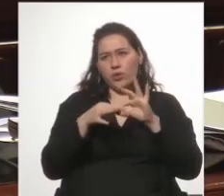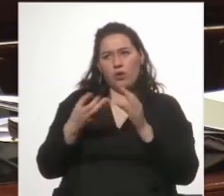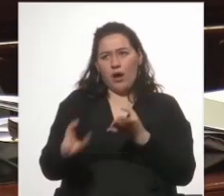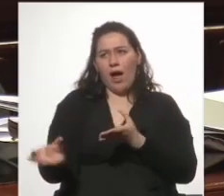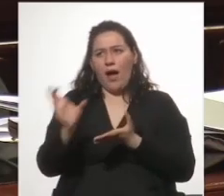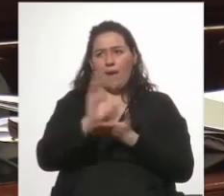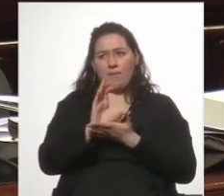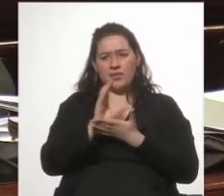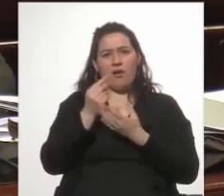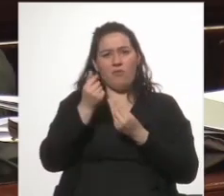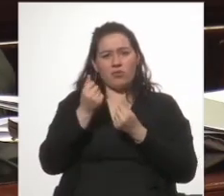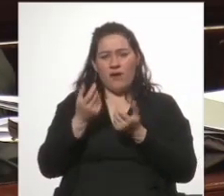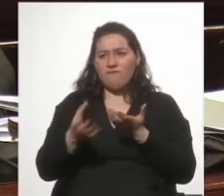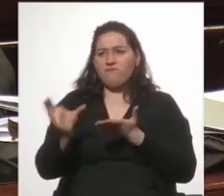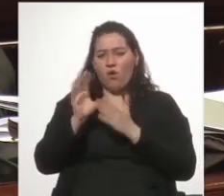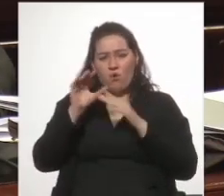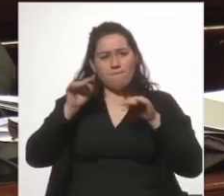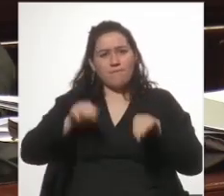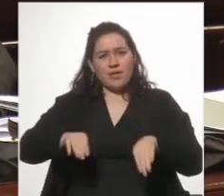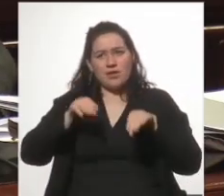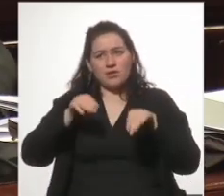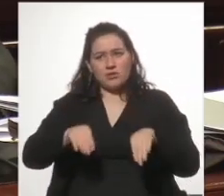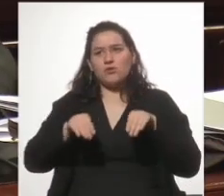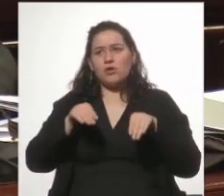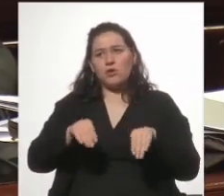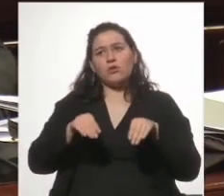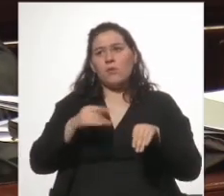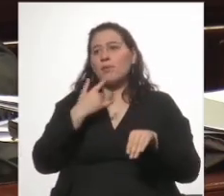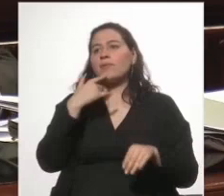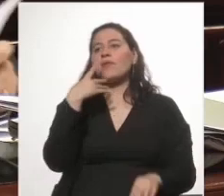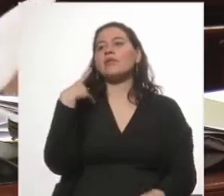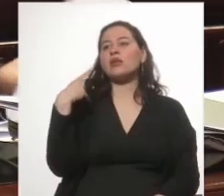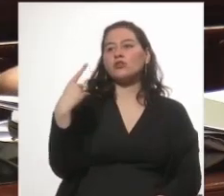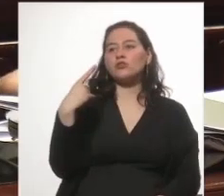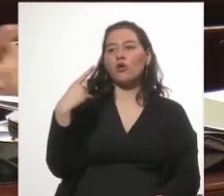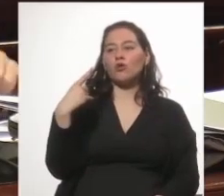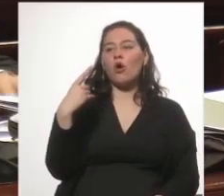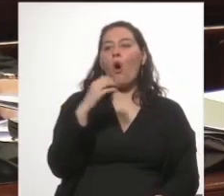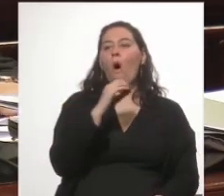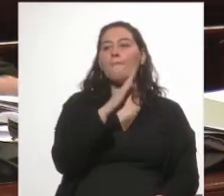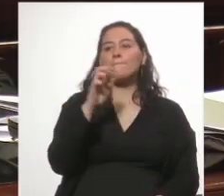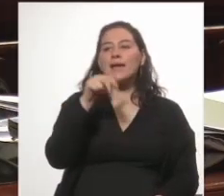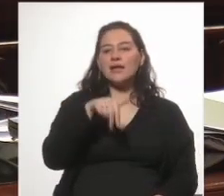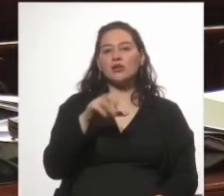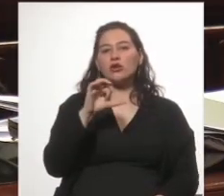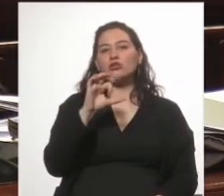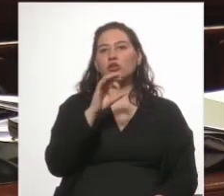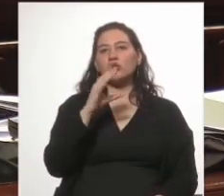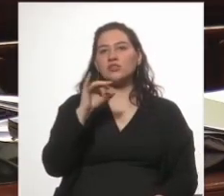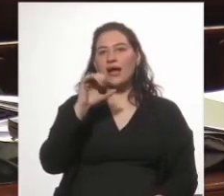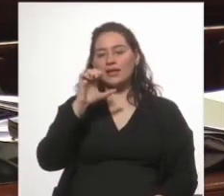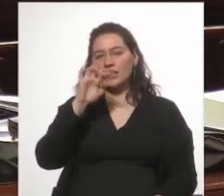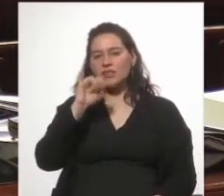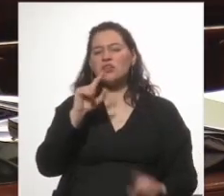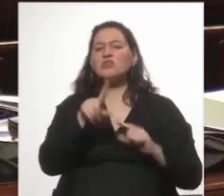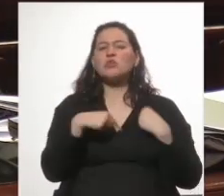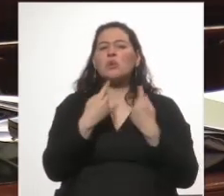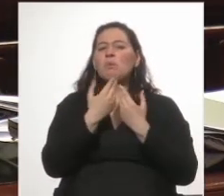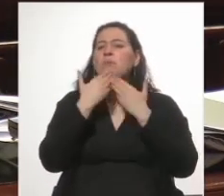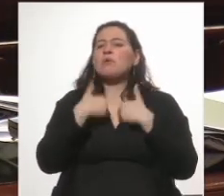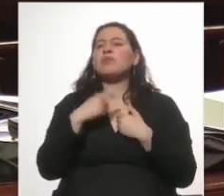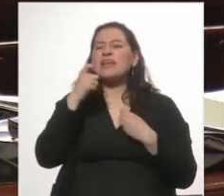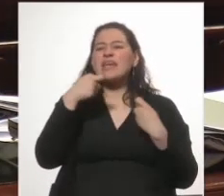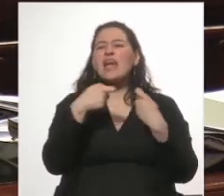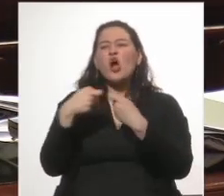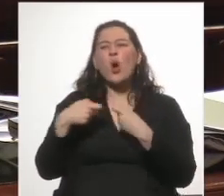grandes fortunas, entre las que se destaca la del director de la Open Society. Nos preguntamos legítimamente quiénes son los